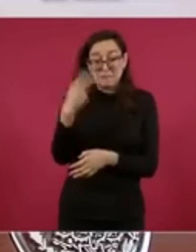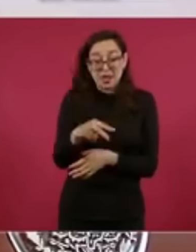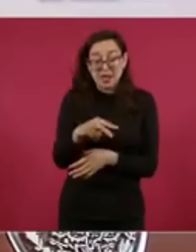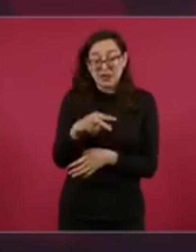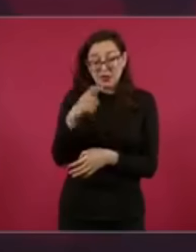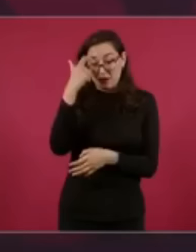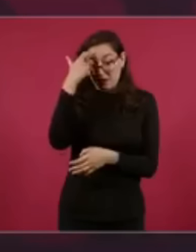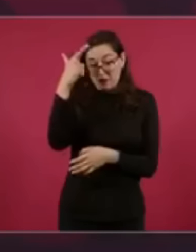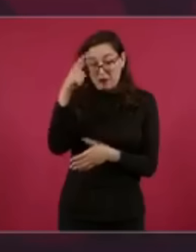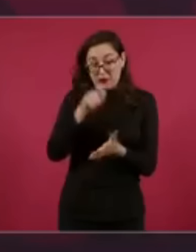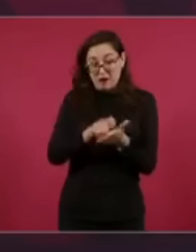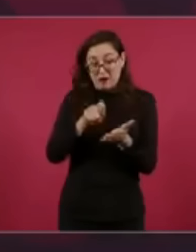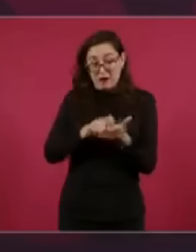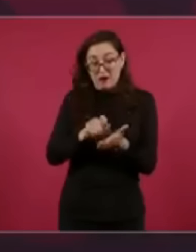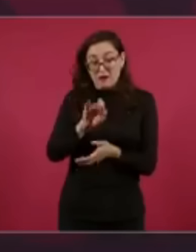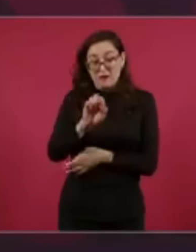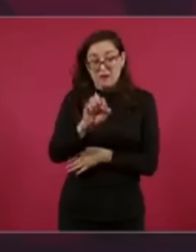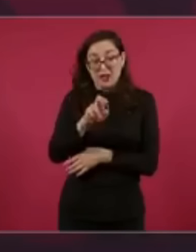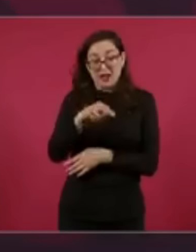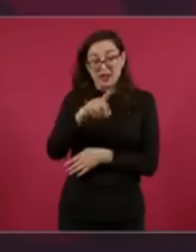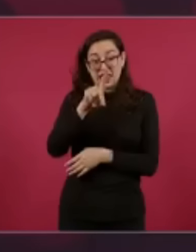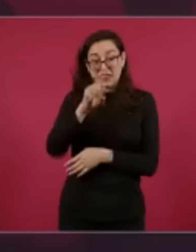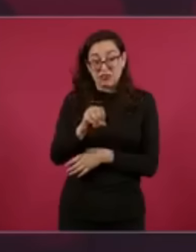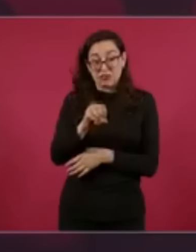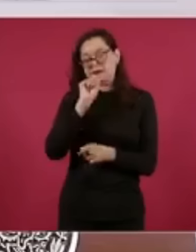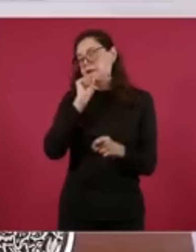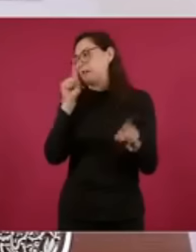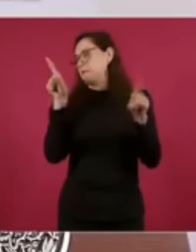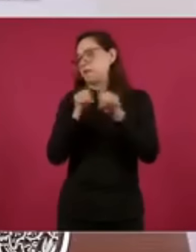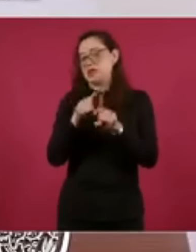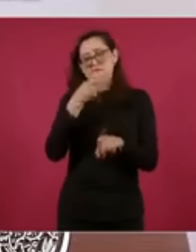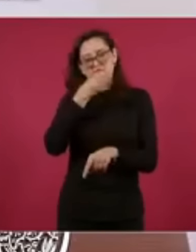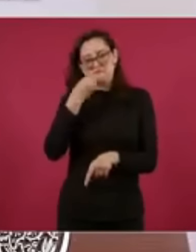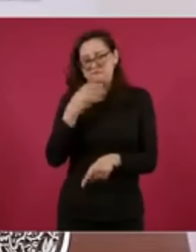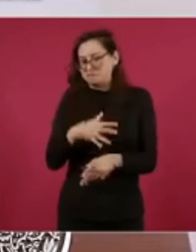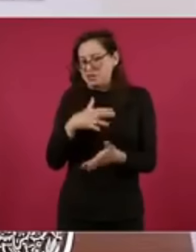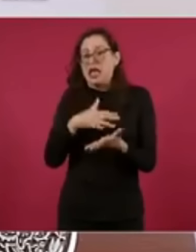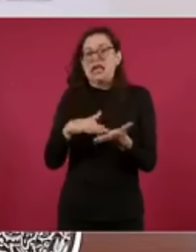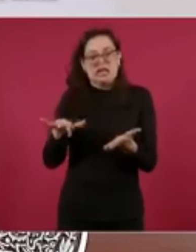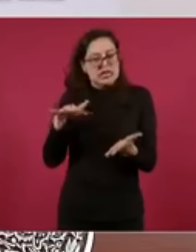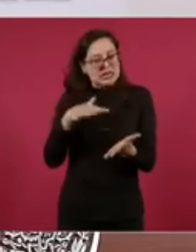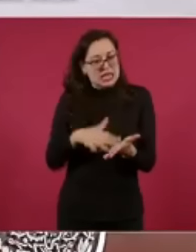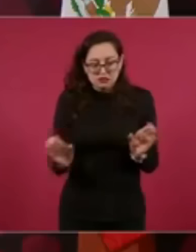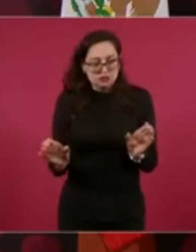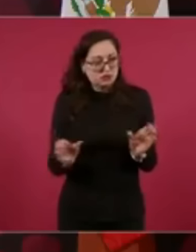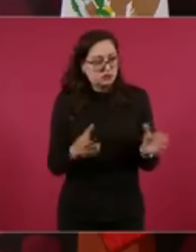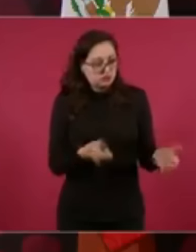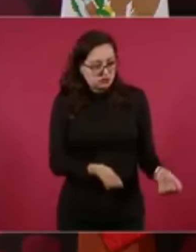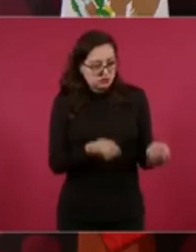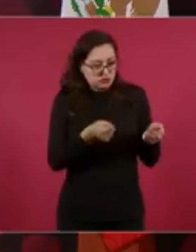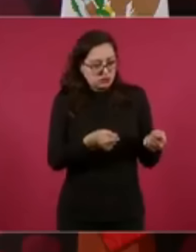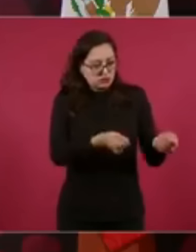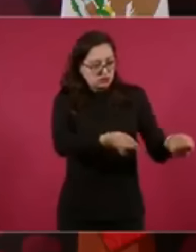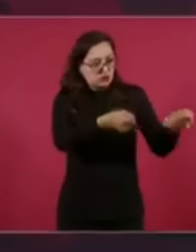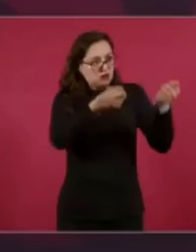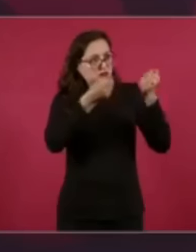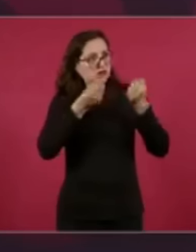escribió Fernando Benítez, que lo recomiendo, con los 10 tomos. Esa